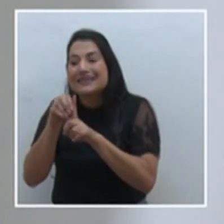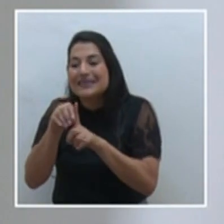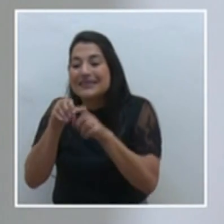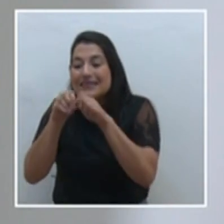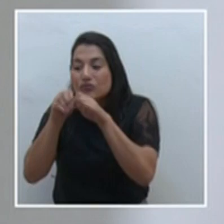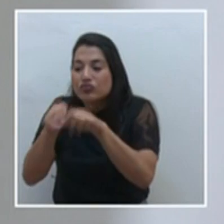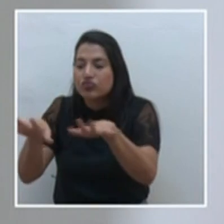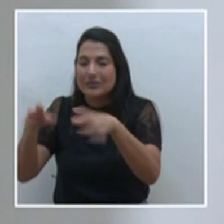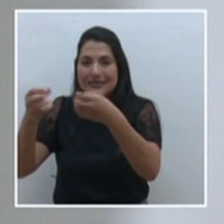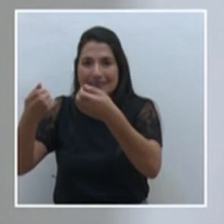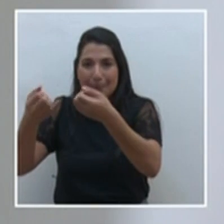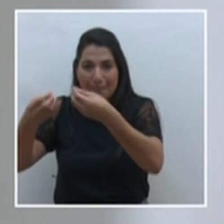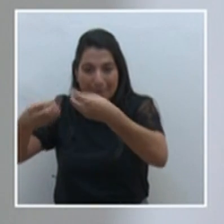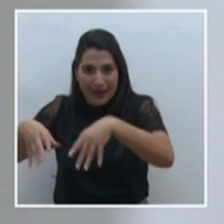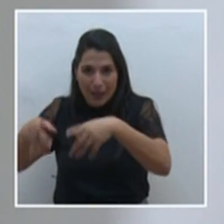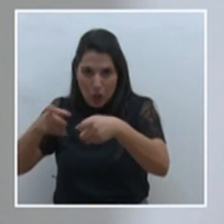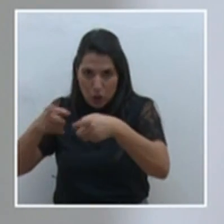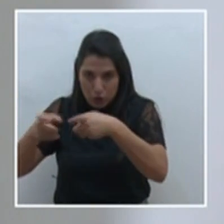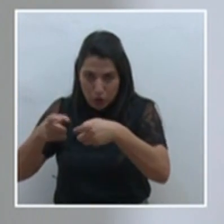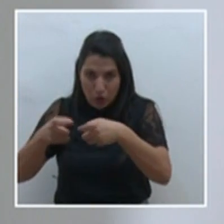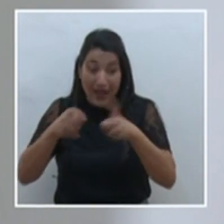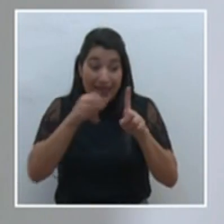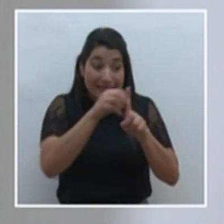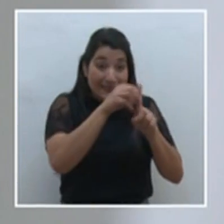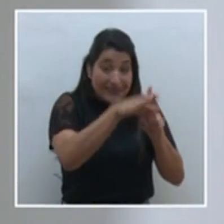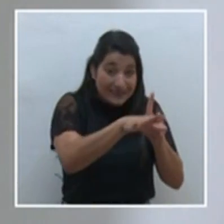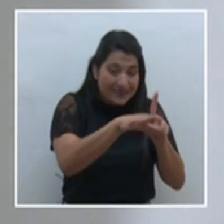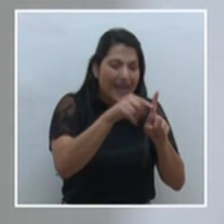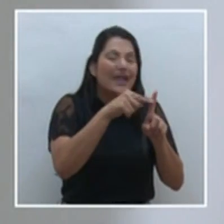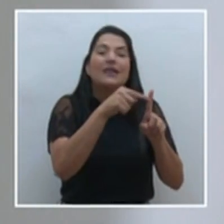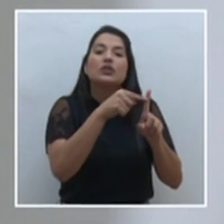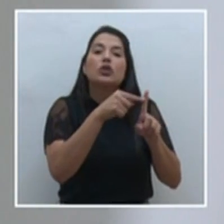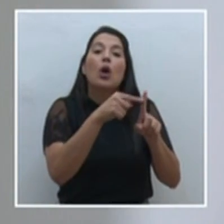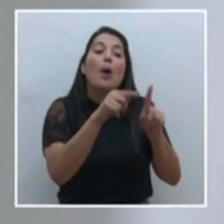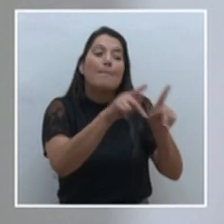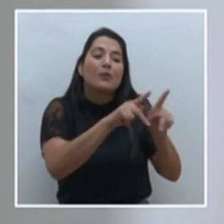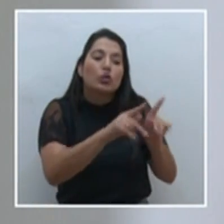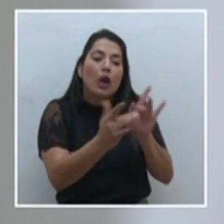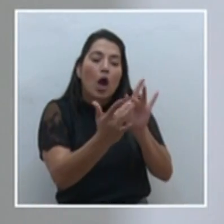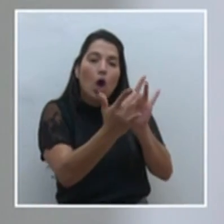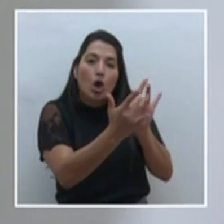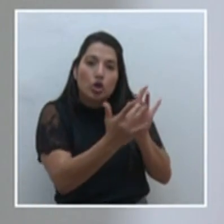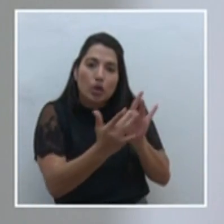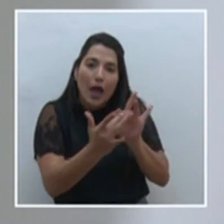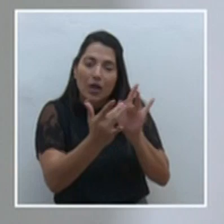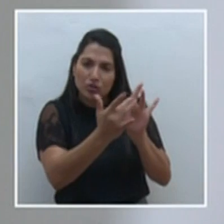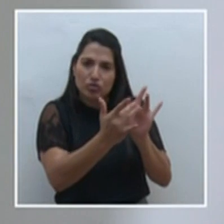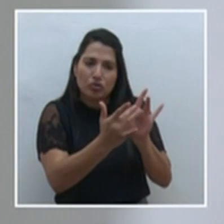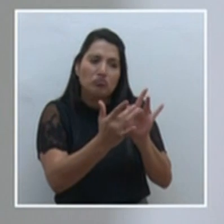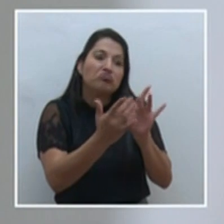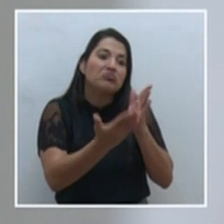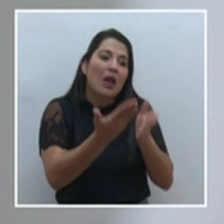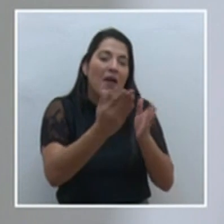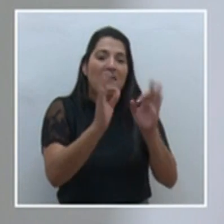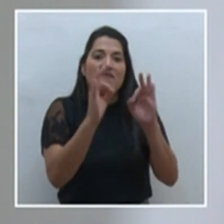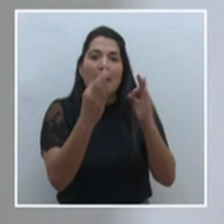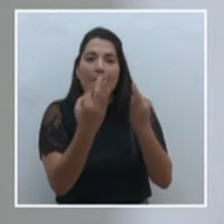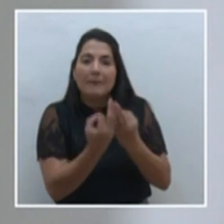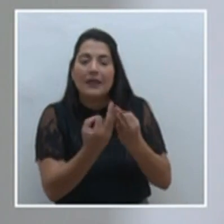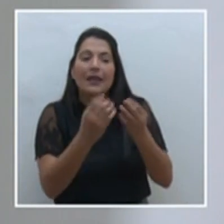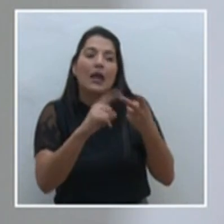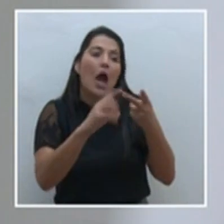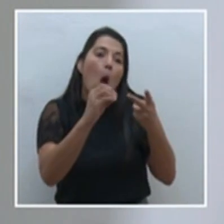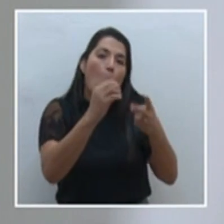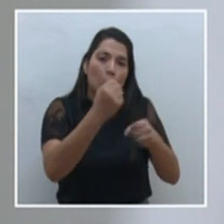transmisión por clústeres o conglomerados son grupos que generalmente están relacionados entre sí, sea por un asunto familiar o por un asunto